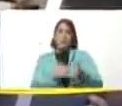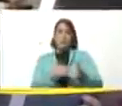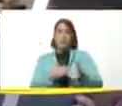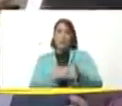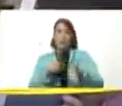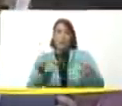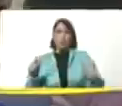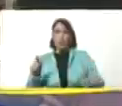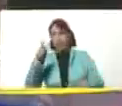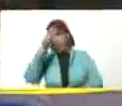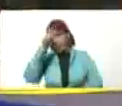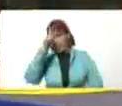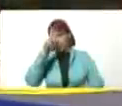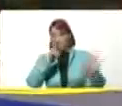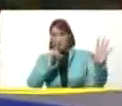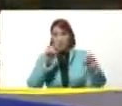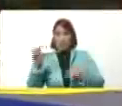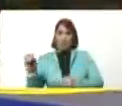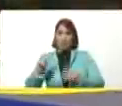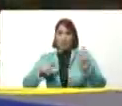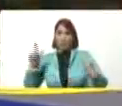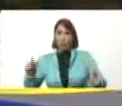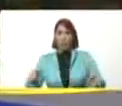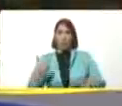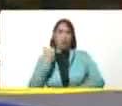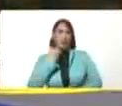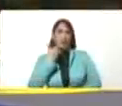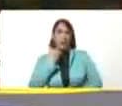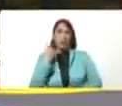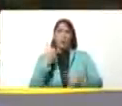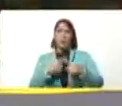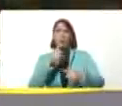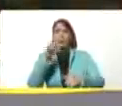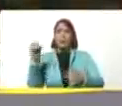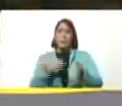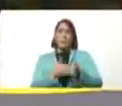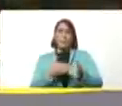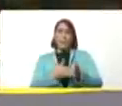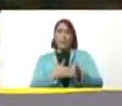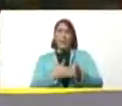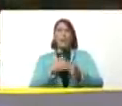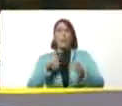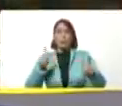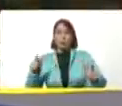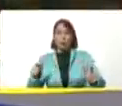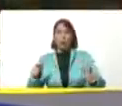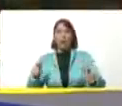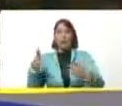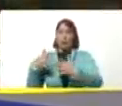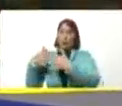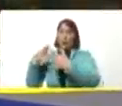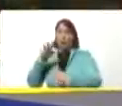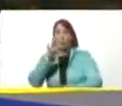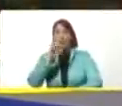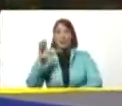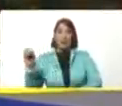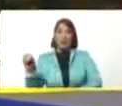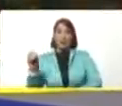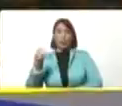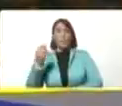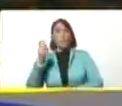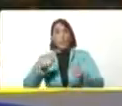Alemania, 700 casos por 100.000 habitantes. Estados Unidos, 500 casos por 100.000